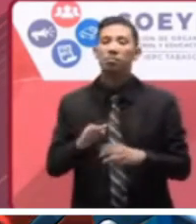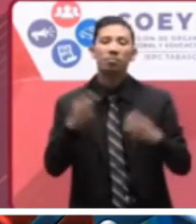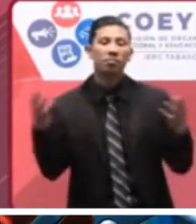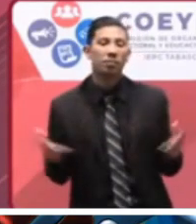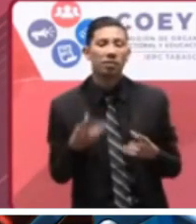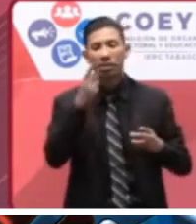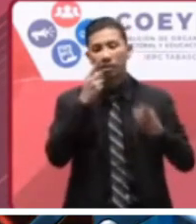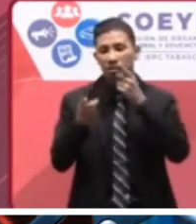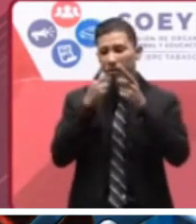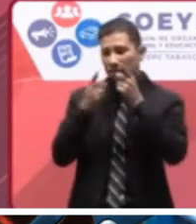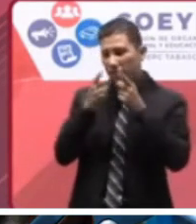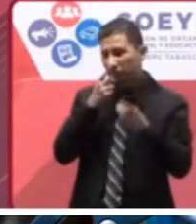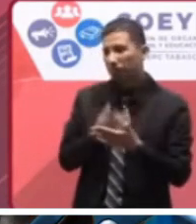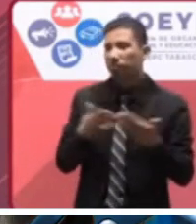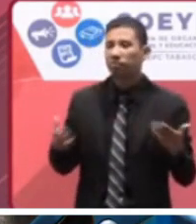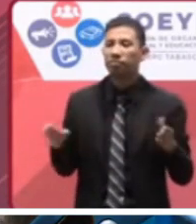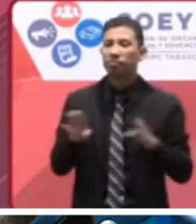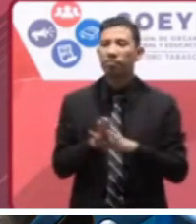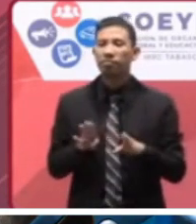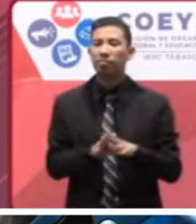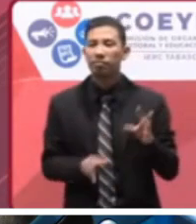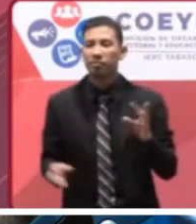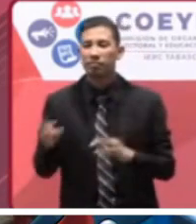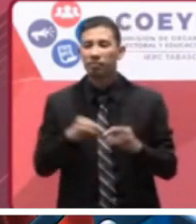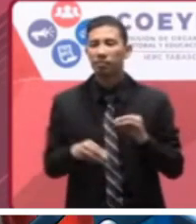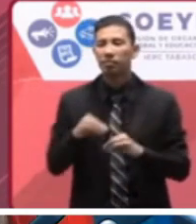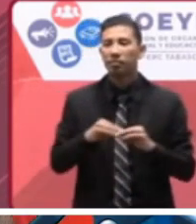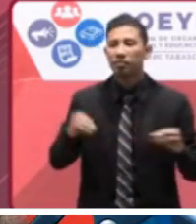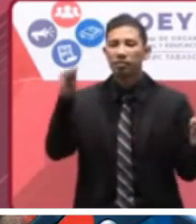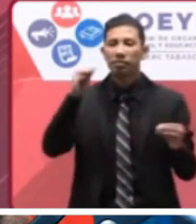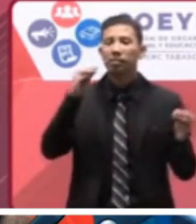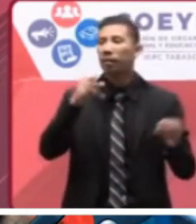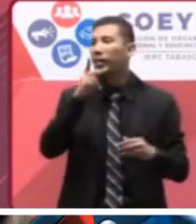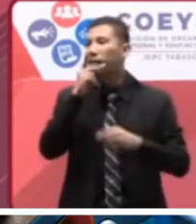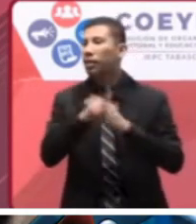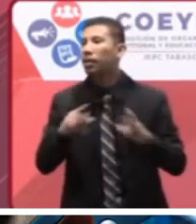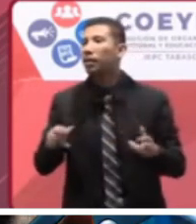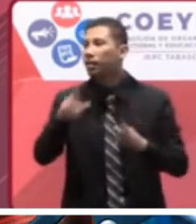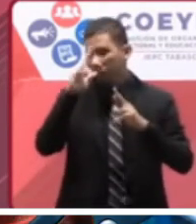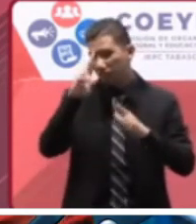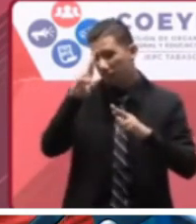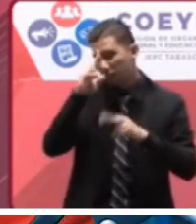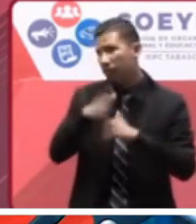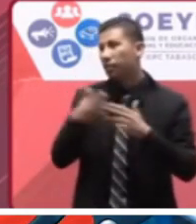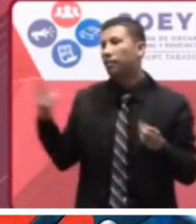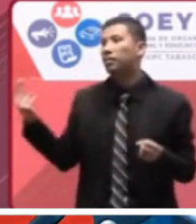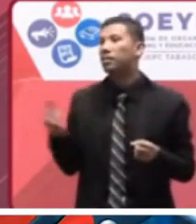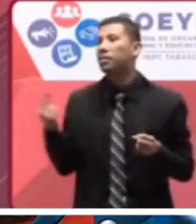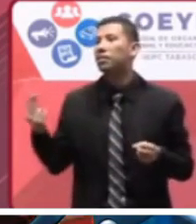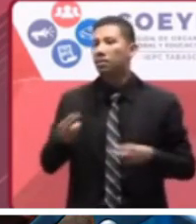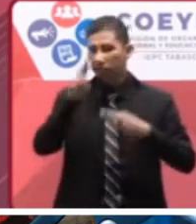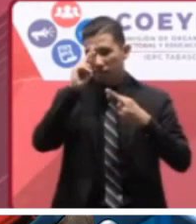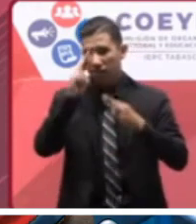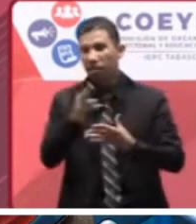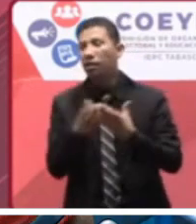dialogar, construir democracia. Cuando no se respeta, lo decía don Jesús Reyes Heroles, se incita a no ser respetado. Cuando no se